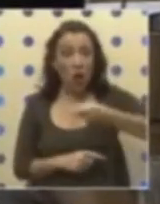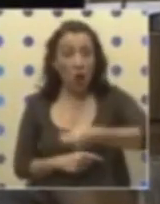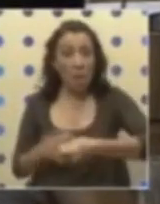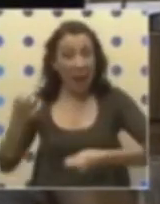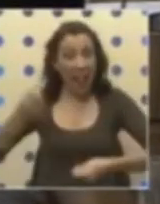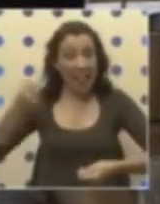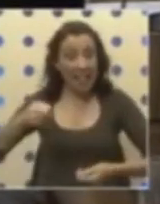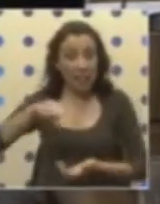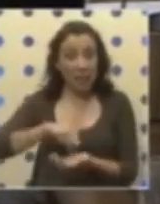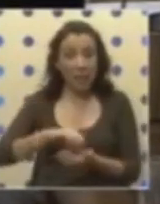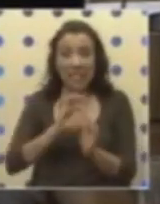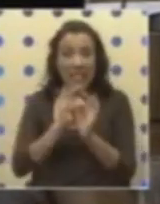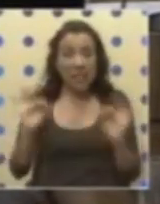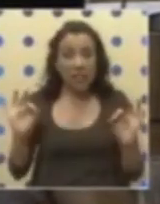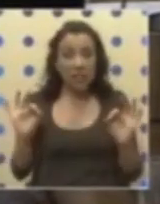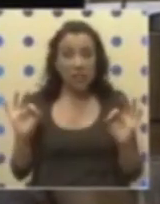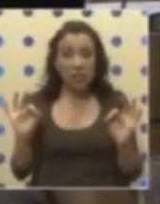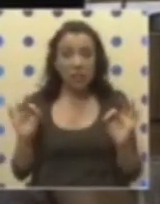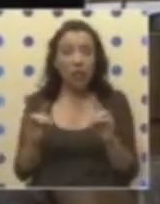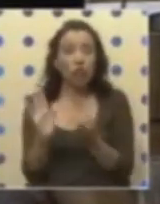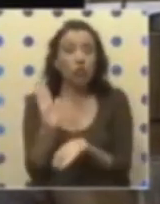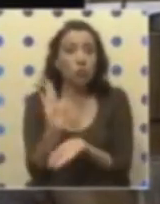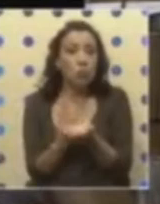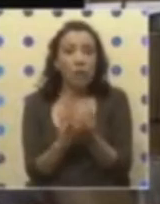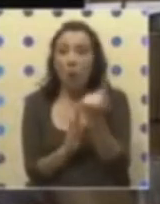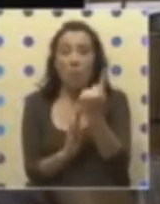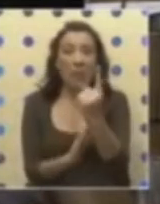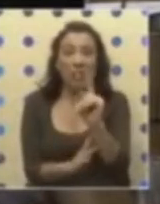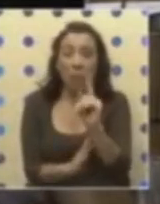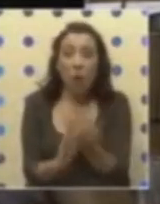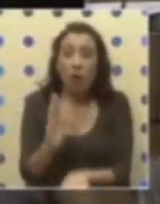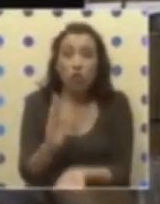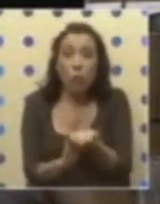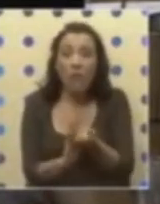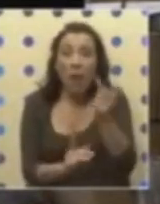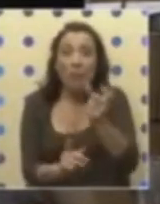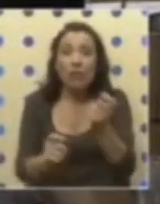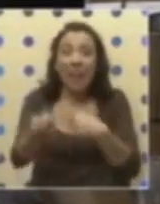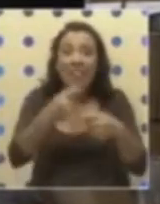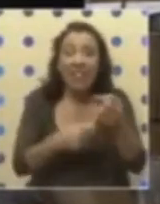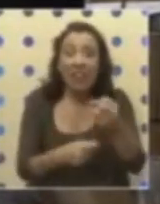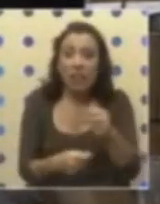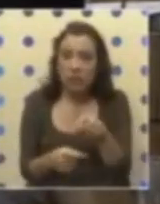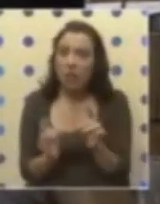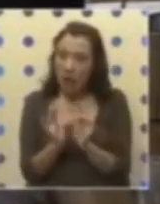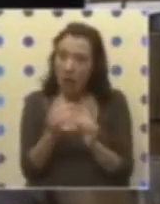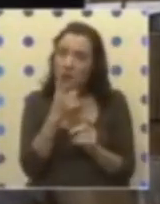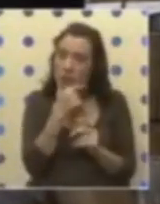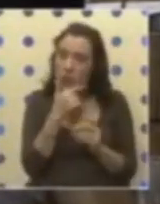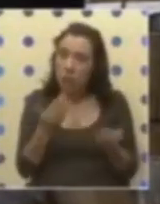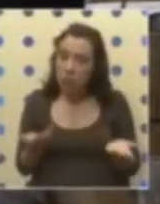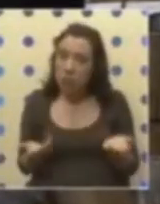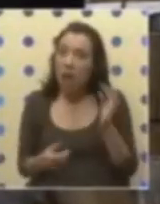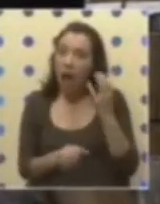en el país ha dado el paso de subir ni siquiera un peso a los productores chilenos. Por lo tanto, aquí hay una clara sospecha de que